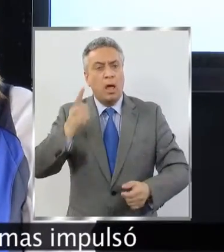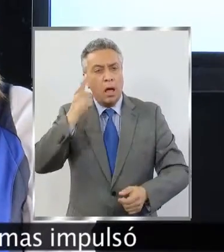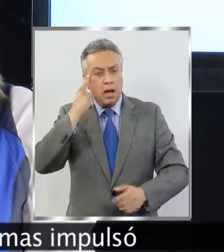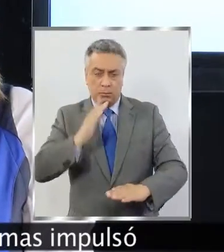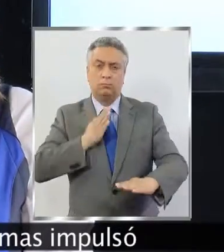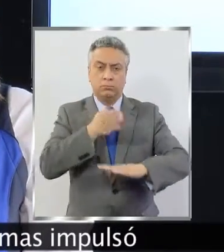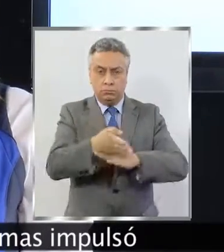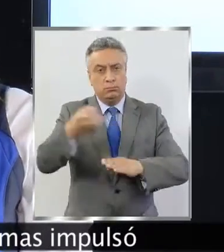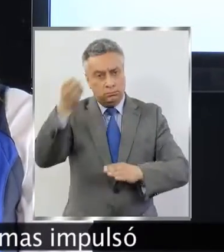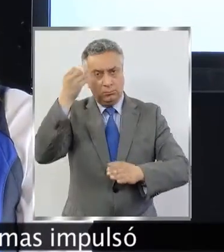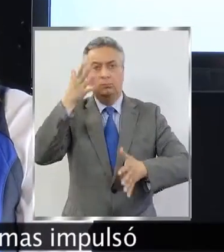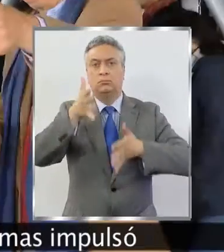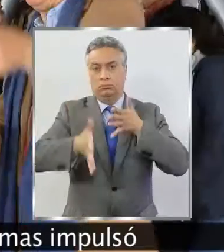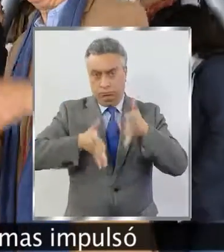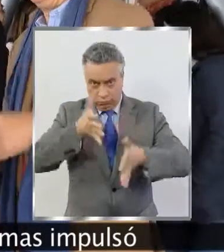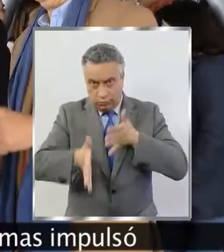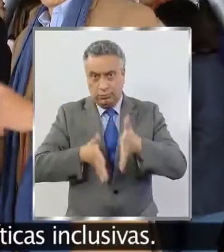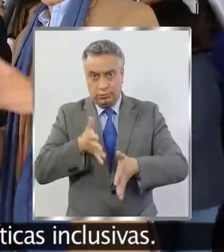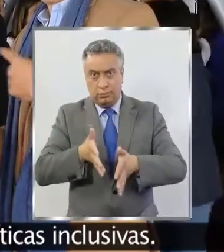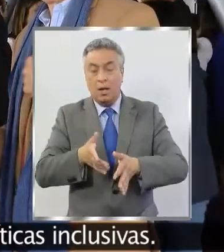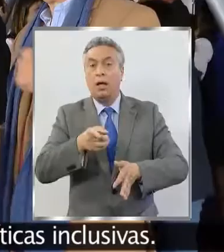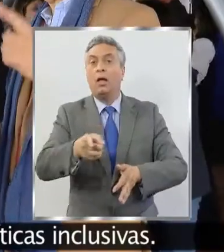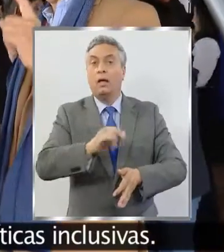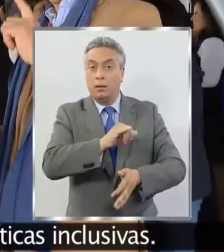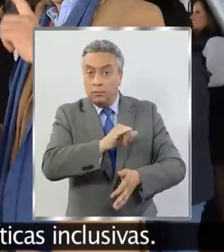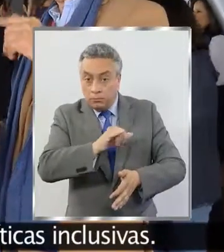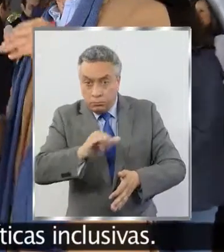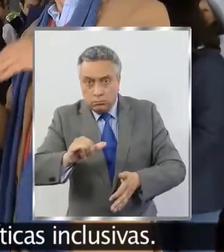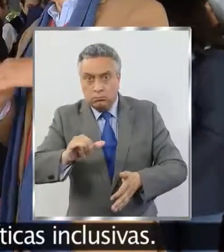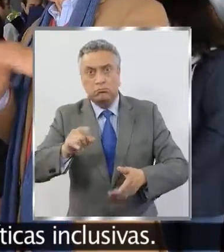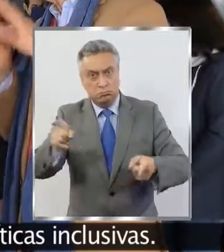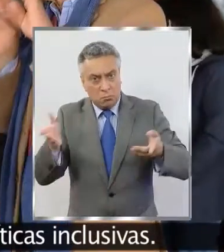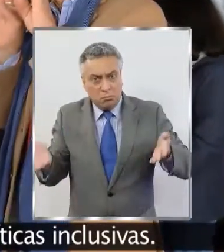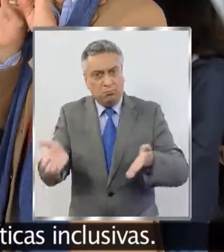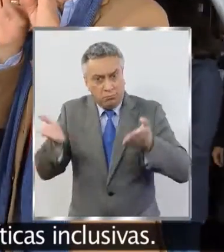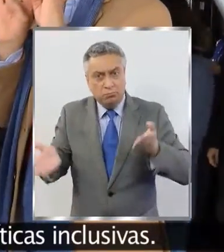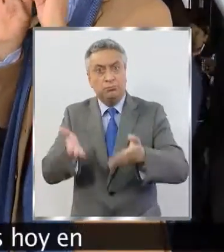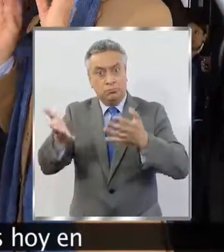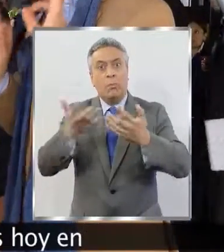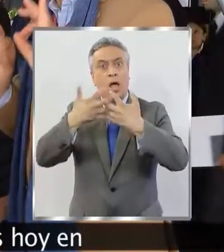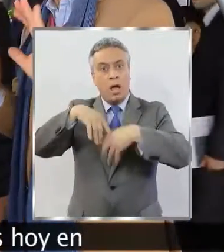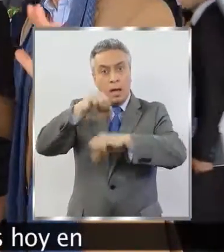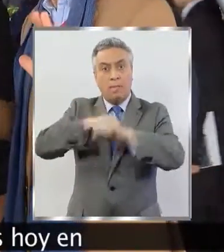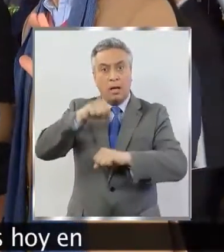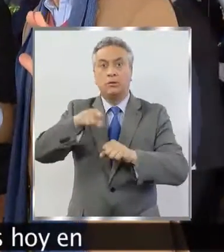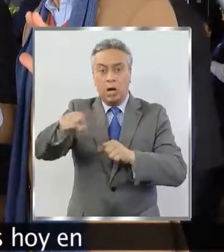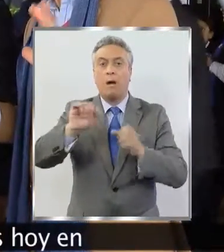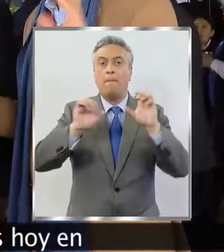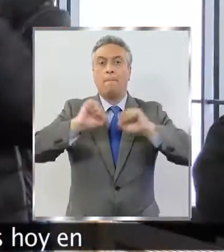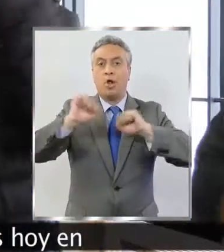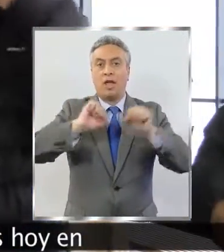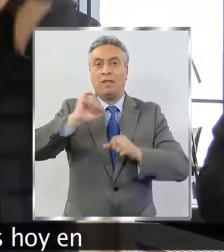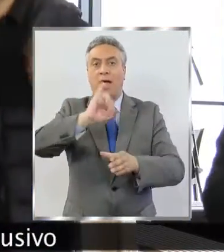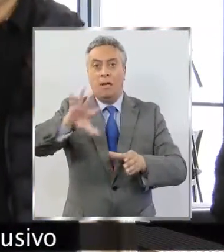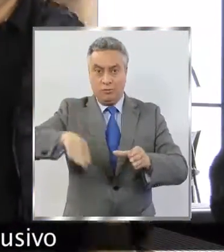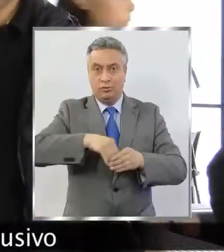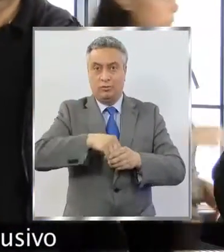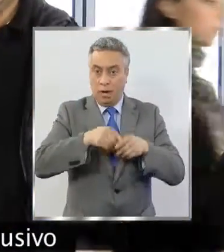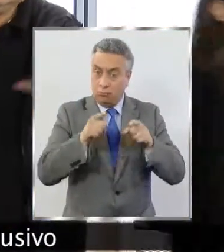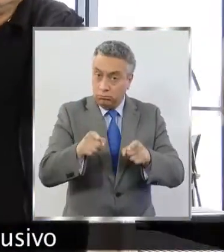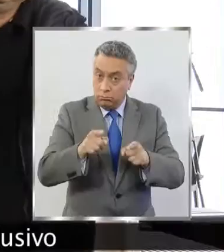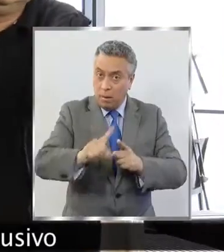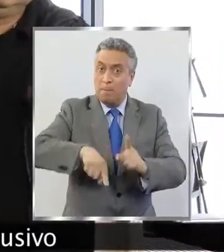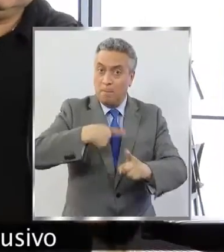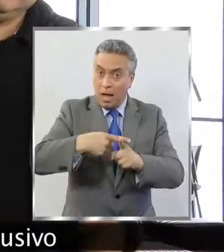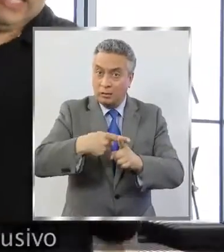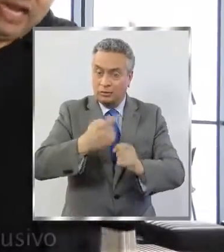la lengua de señas, pero además impulsó a la compañía a incorporar políticas inclusivas. Esto y más le contamos hoy en Portavoz